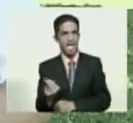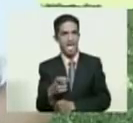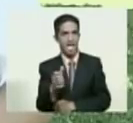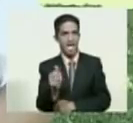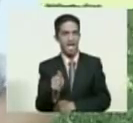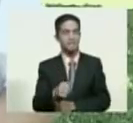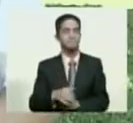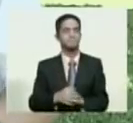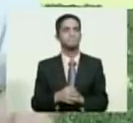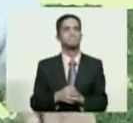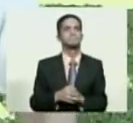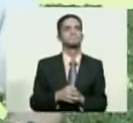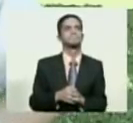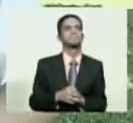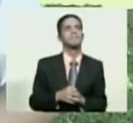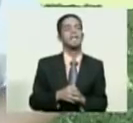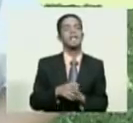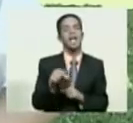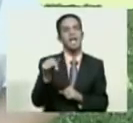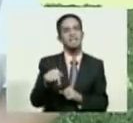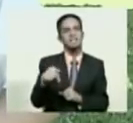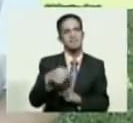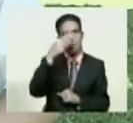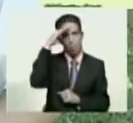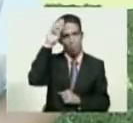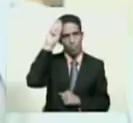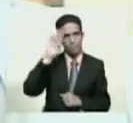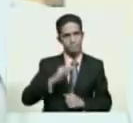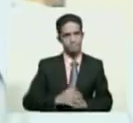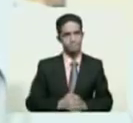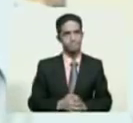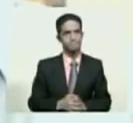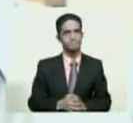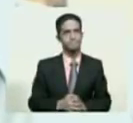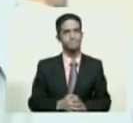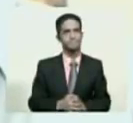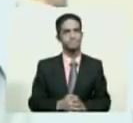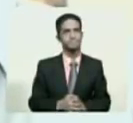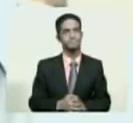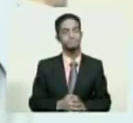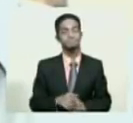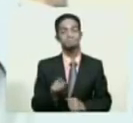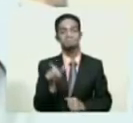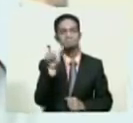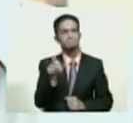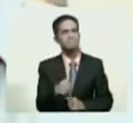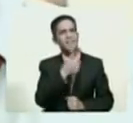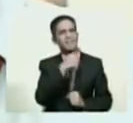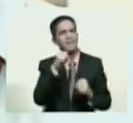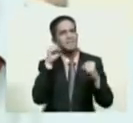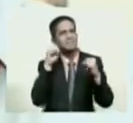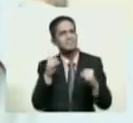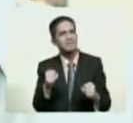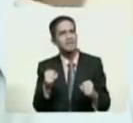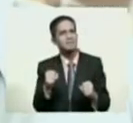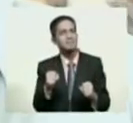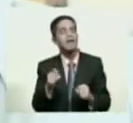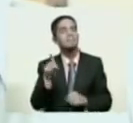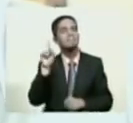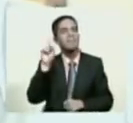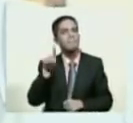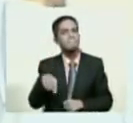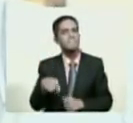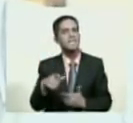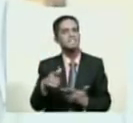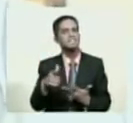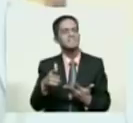Partido Socialista Unido de Venezuela, acá en La Habana, Cuba. De la resistencia, bueno, también hemos tenido reveses, pero